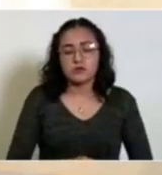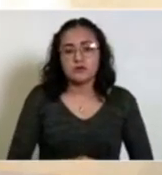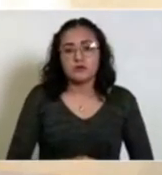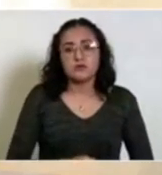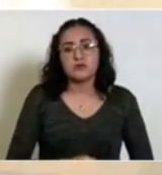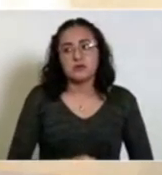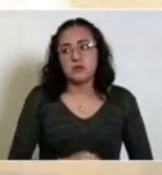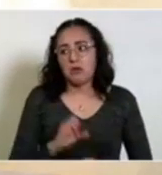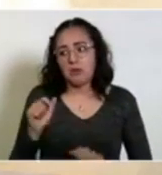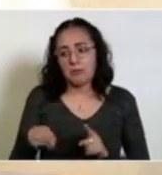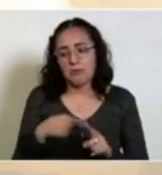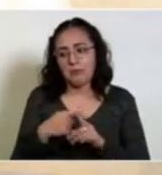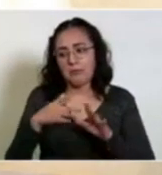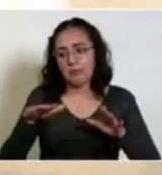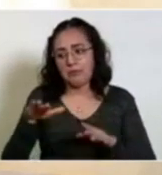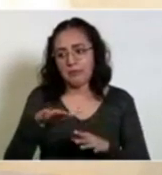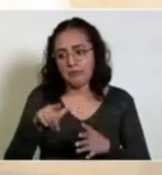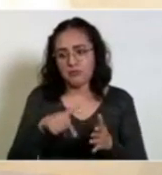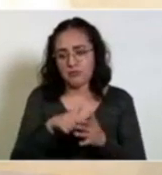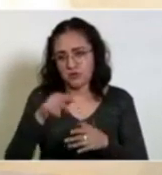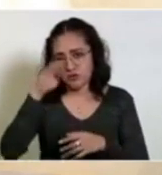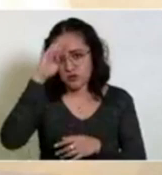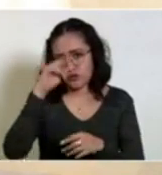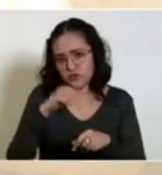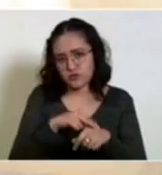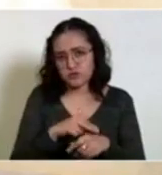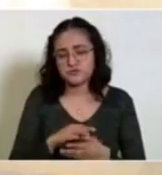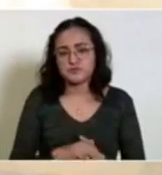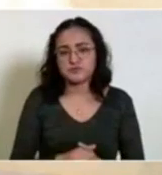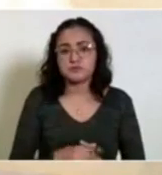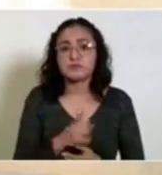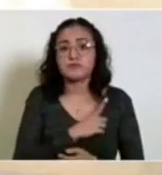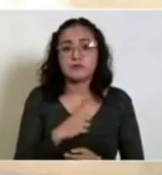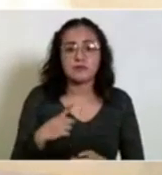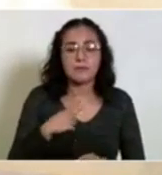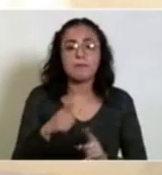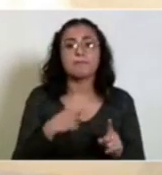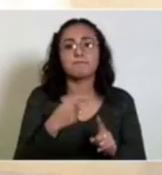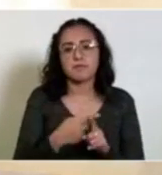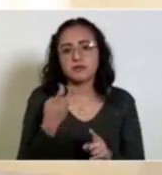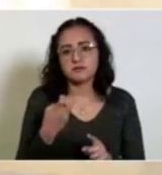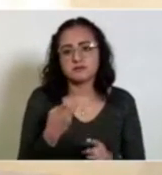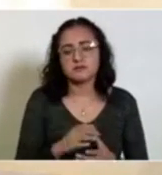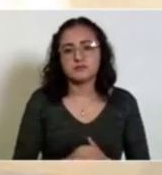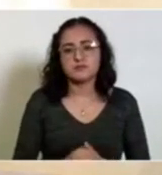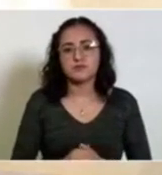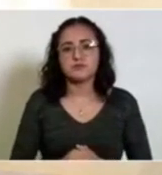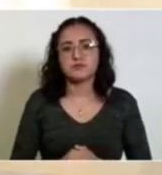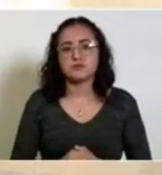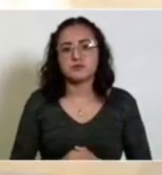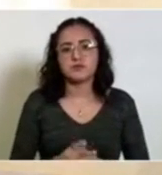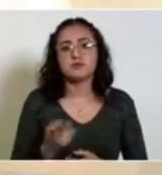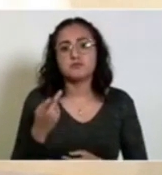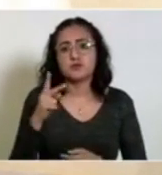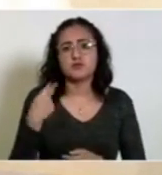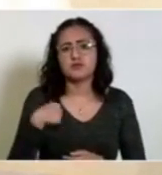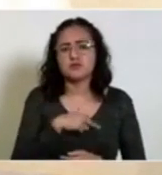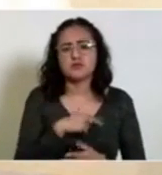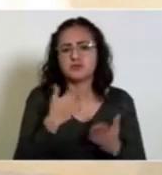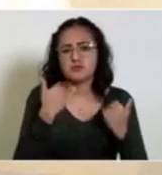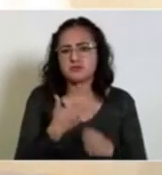y demás unidades médicas pero debiera haber mayor de eso pero nosotros no tenemos